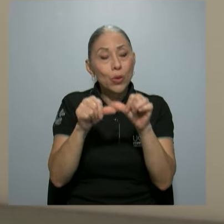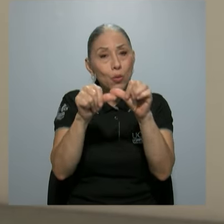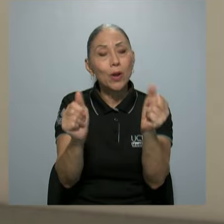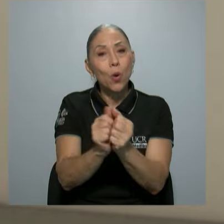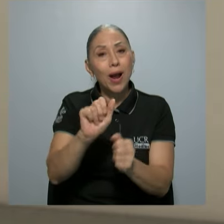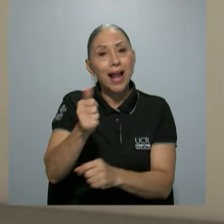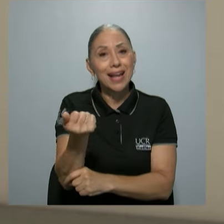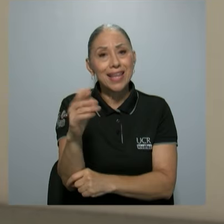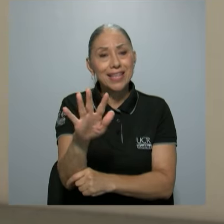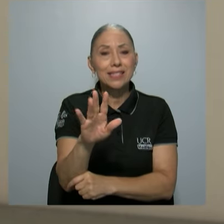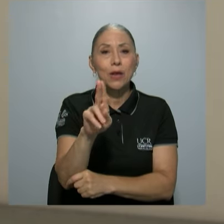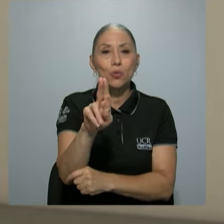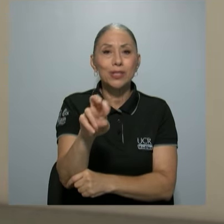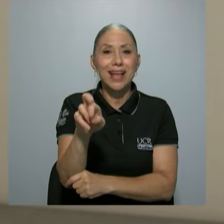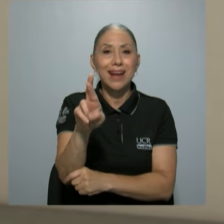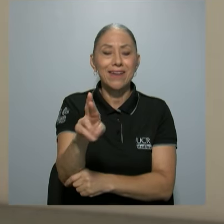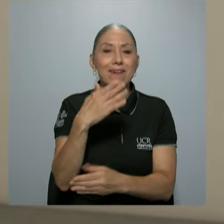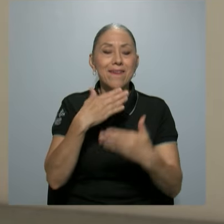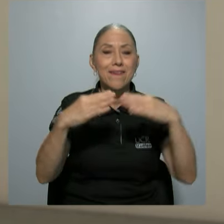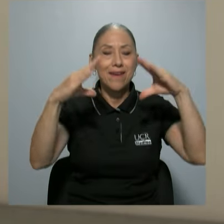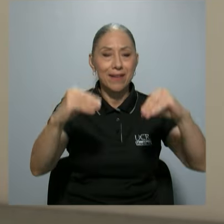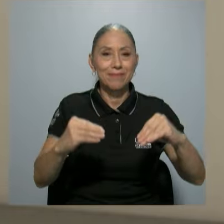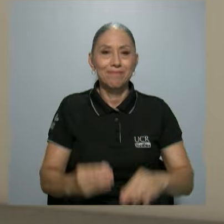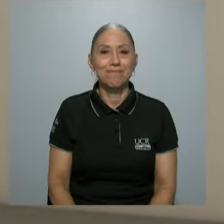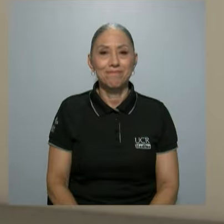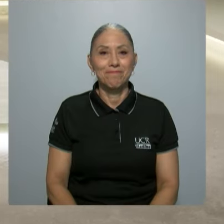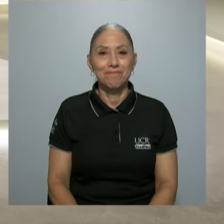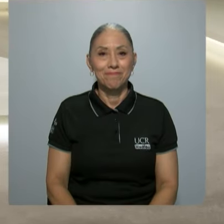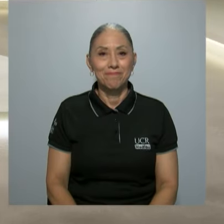con Canal 15 UCR. Buenas noches. Buenas noches.